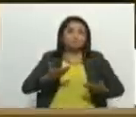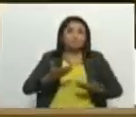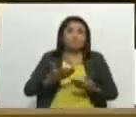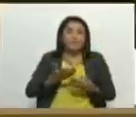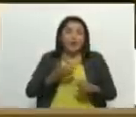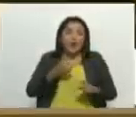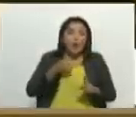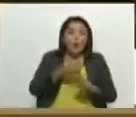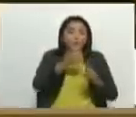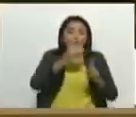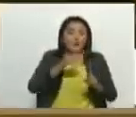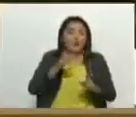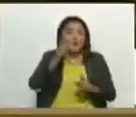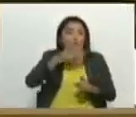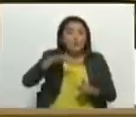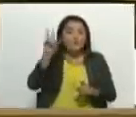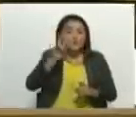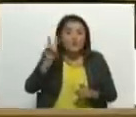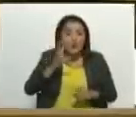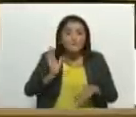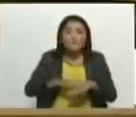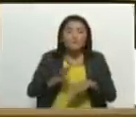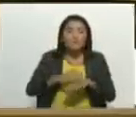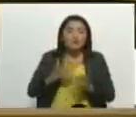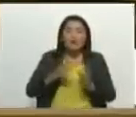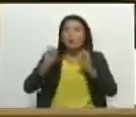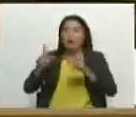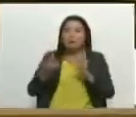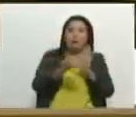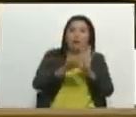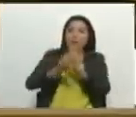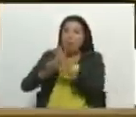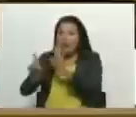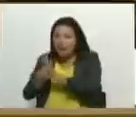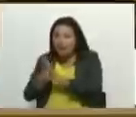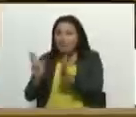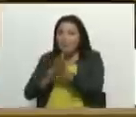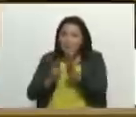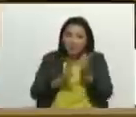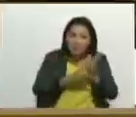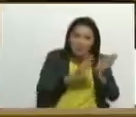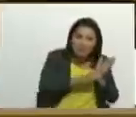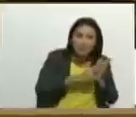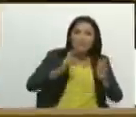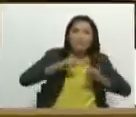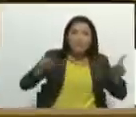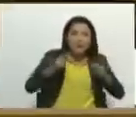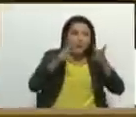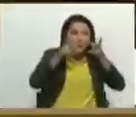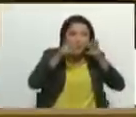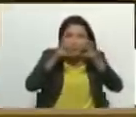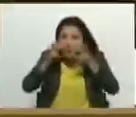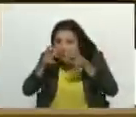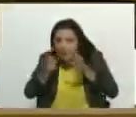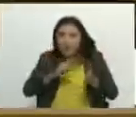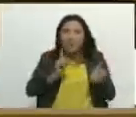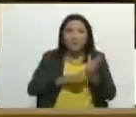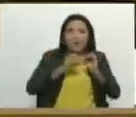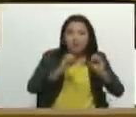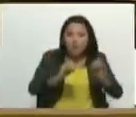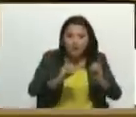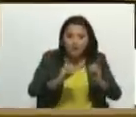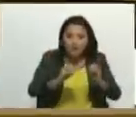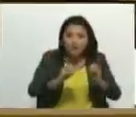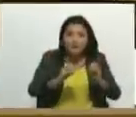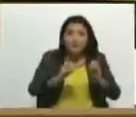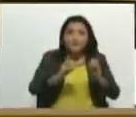porque estaríamos mandando un mensaje de que lo que aquí se aprueba, solamente se aprueba, no se